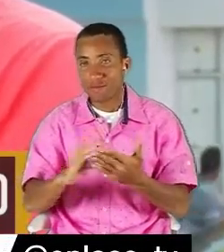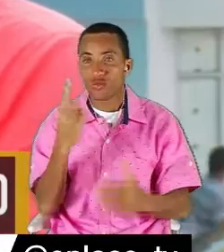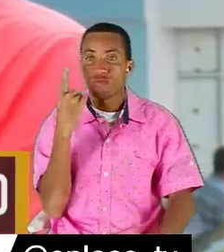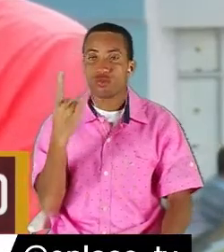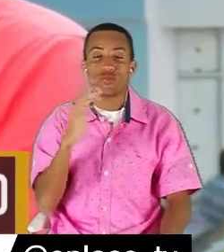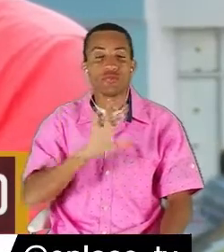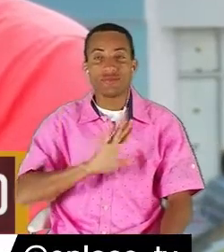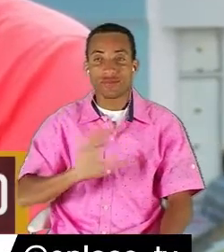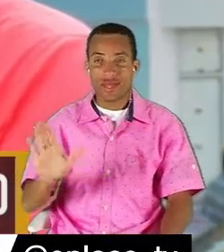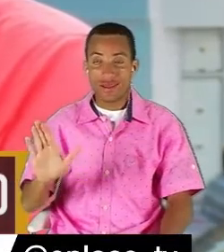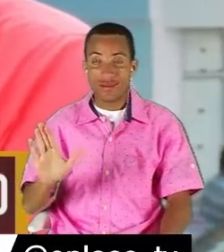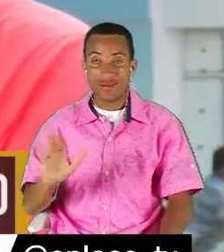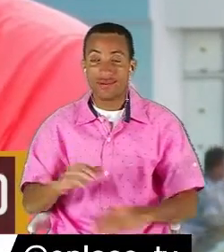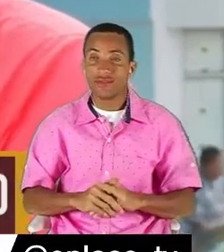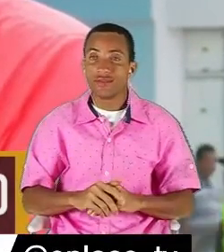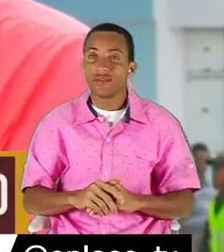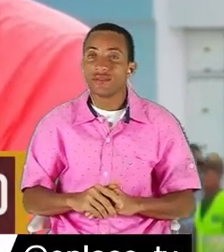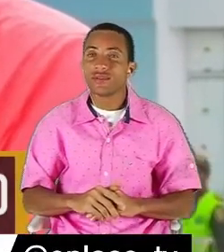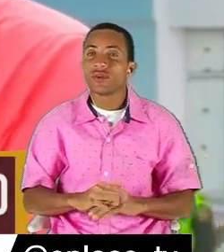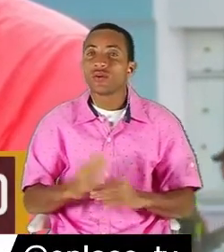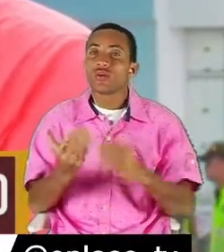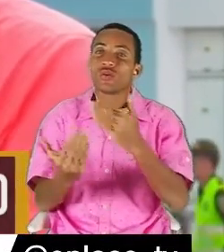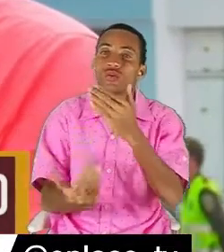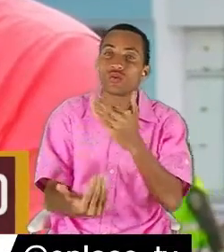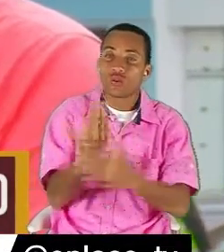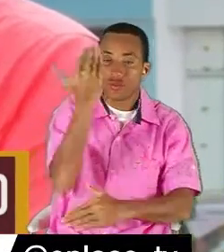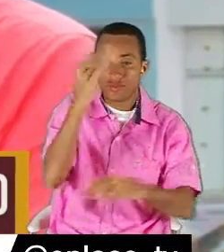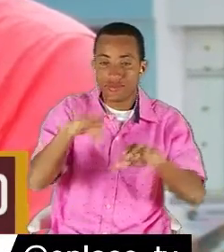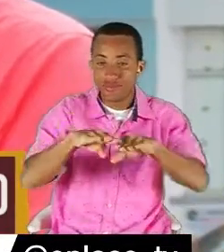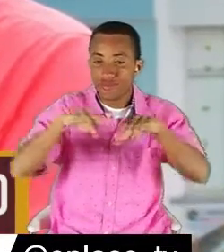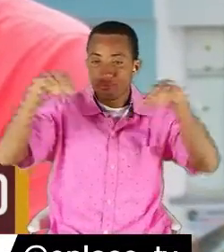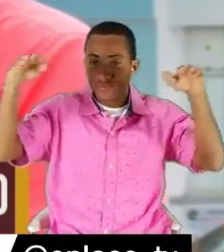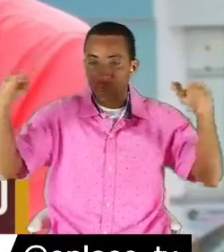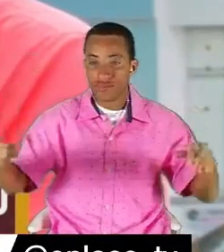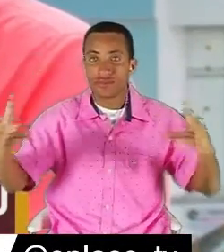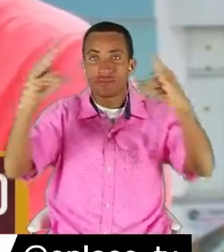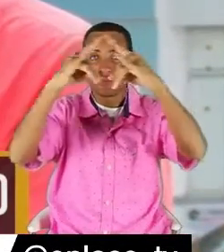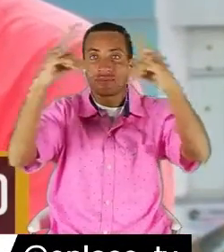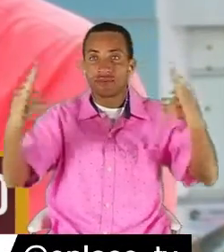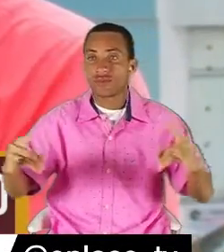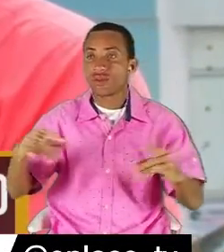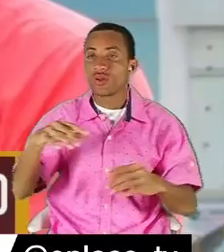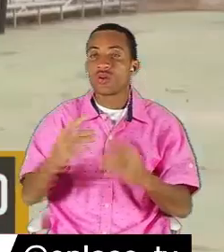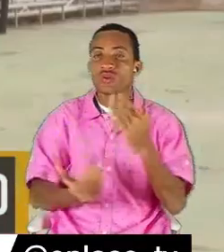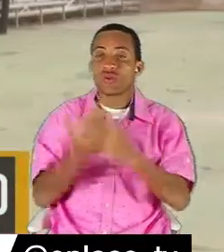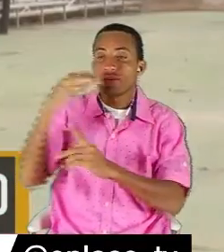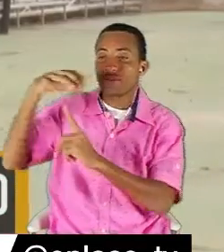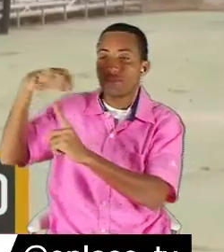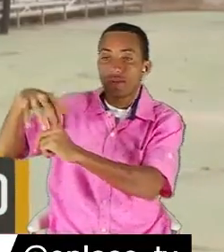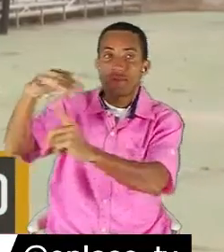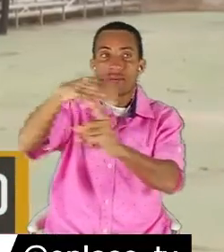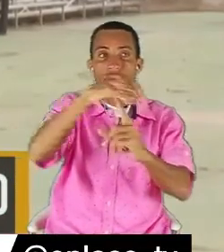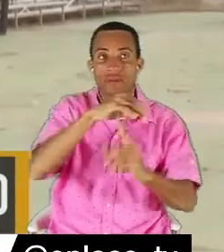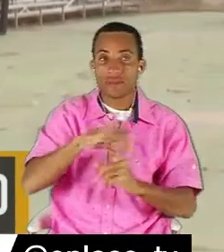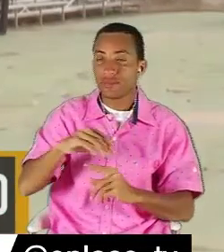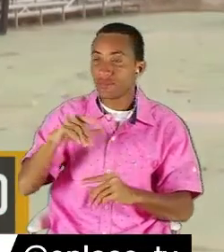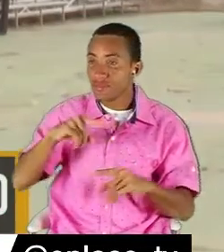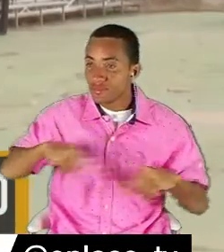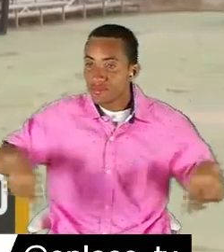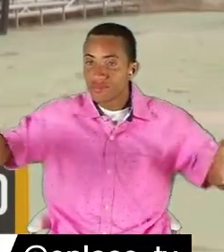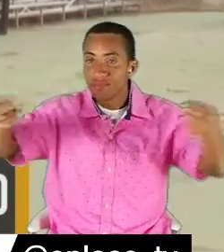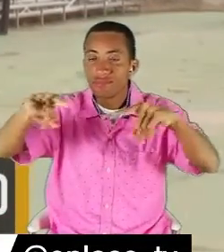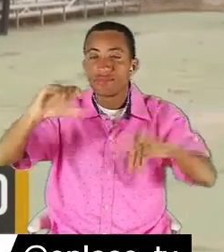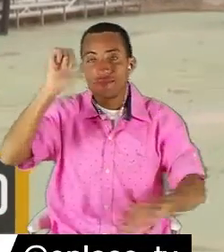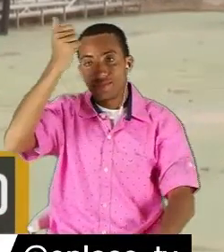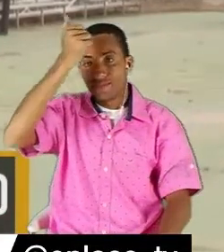una pronta solución ubicando nuevas tarimas y nuevos stands que van a encontrar en la plaza principal. Mientras esto ocurre, un equipo humano